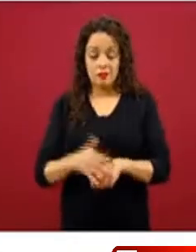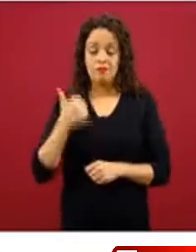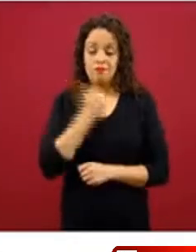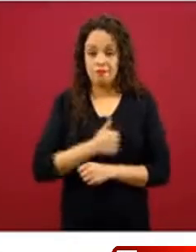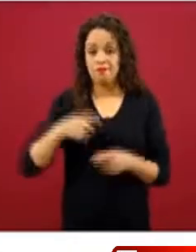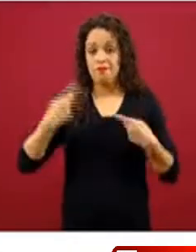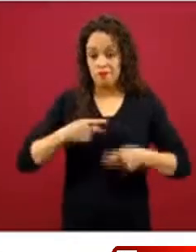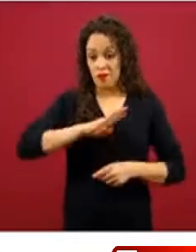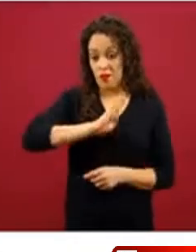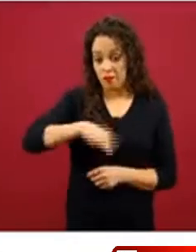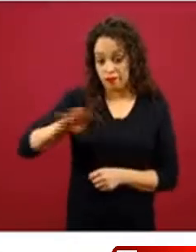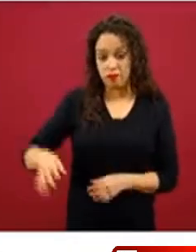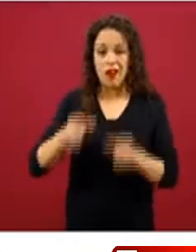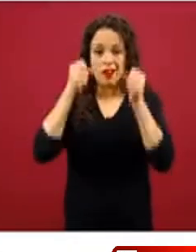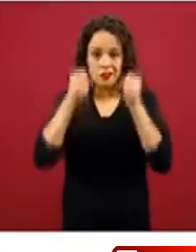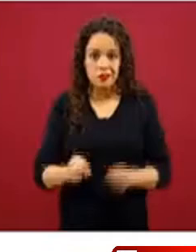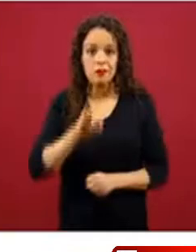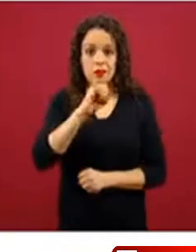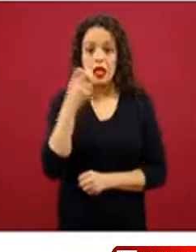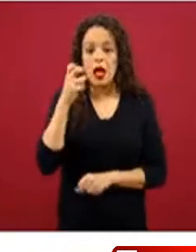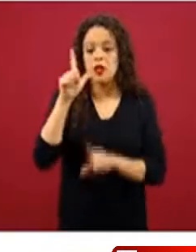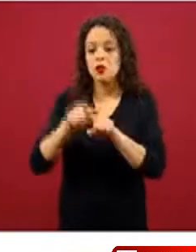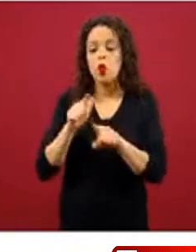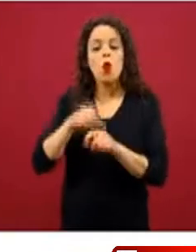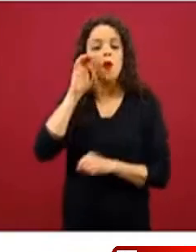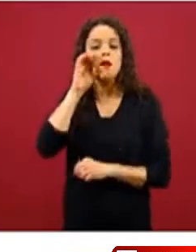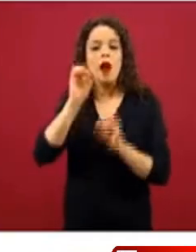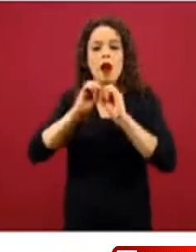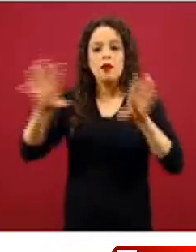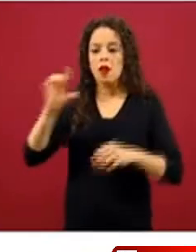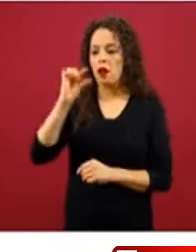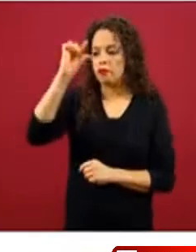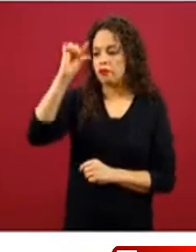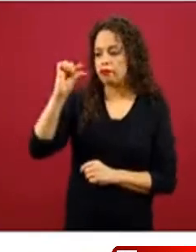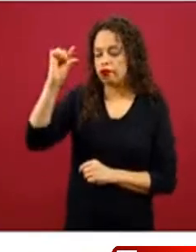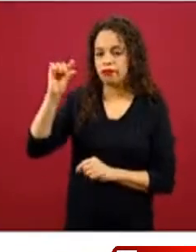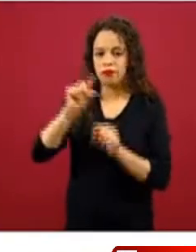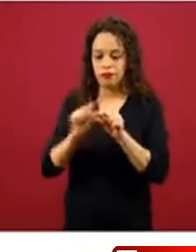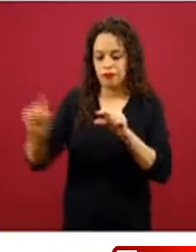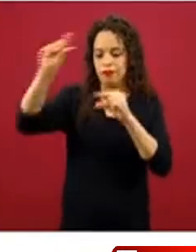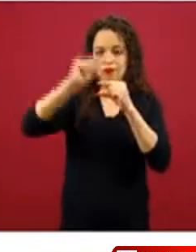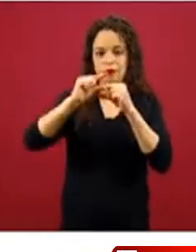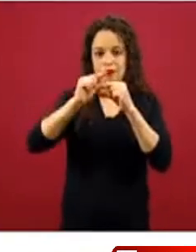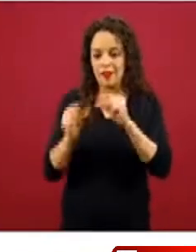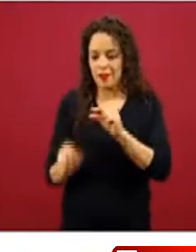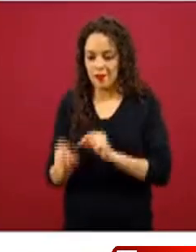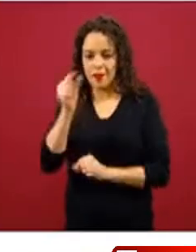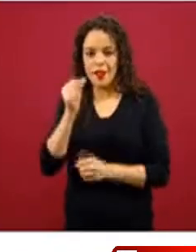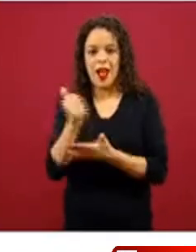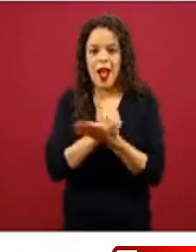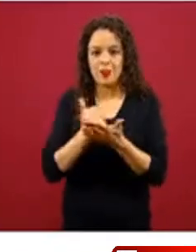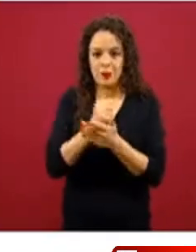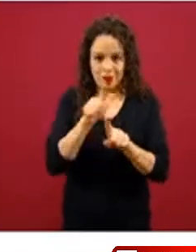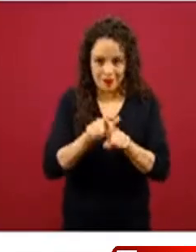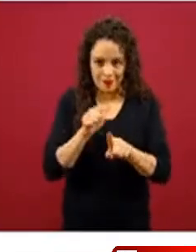confirmadas, donde se encuentran las barras naranja claro sobre las barras azules. Veamos la